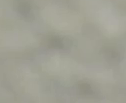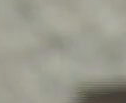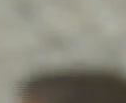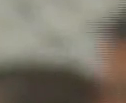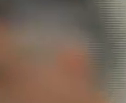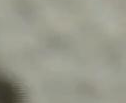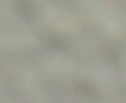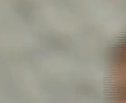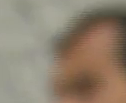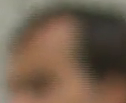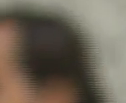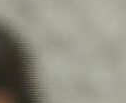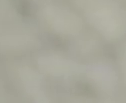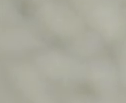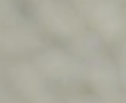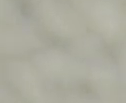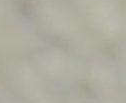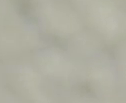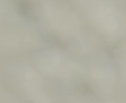to the events of these days.